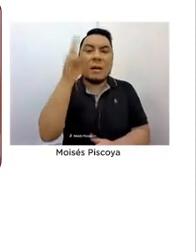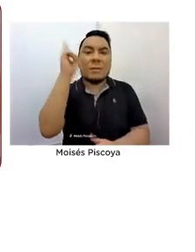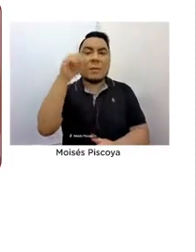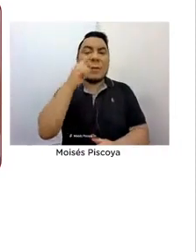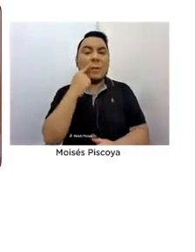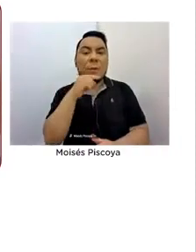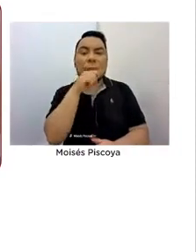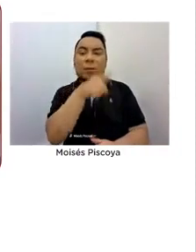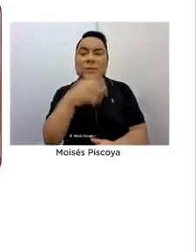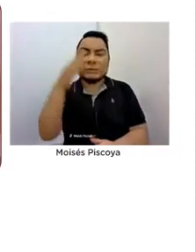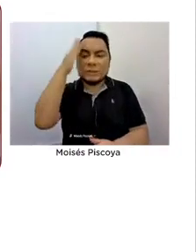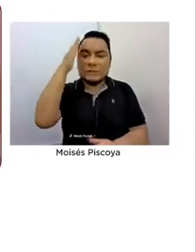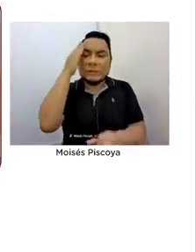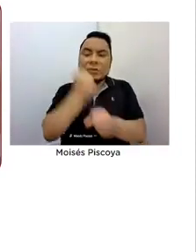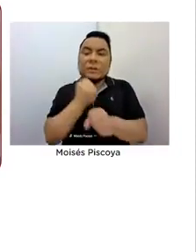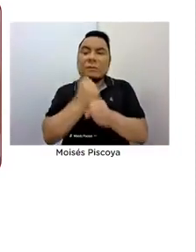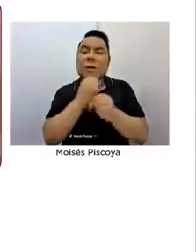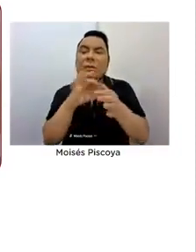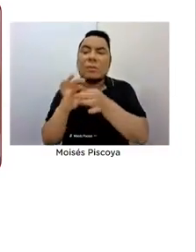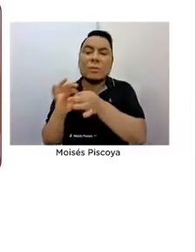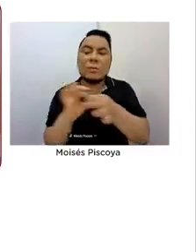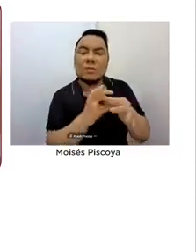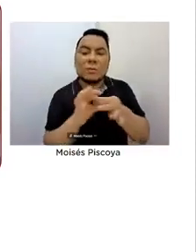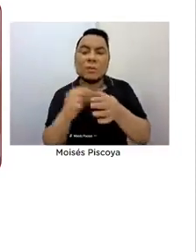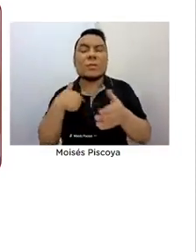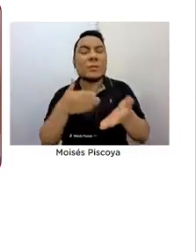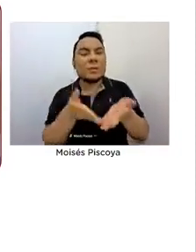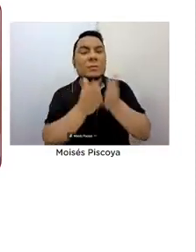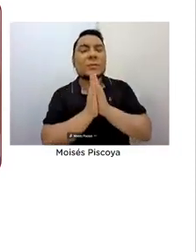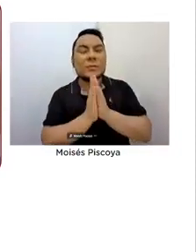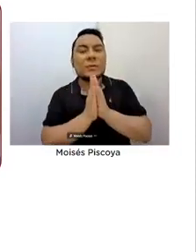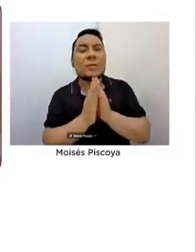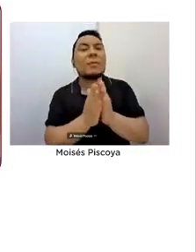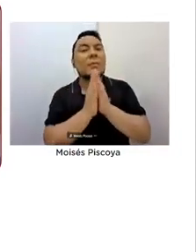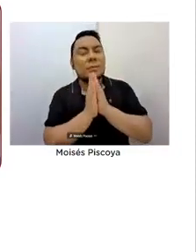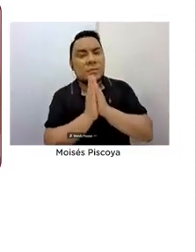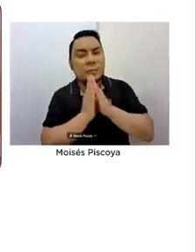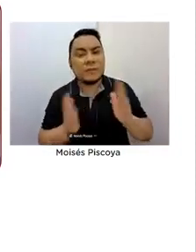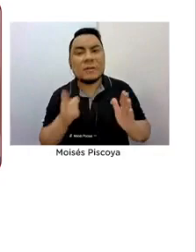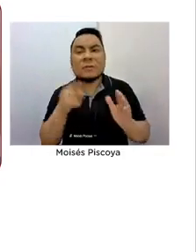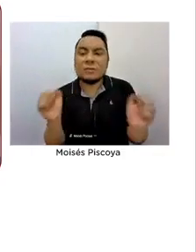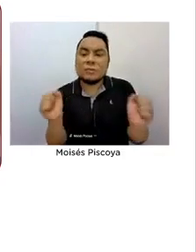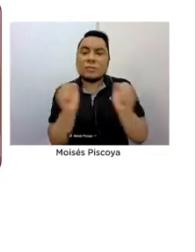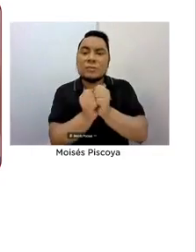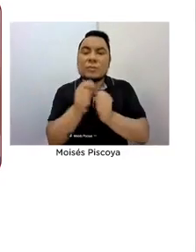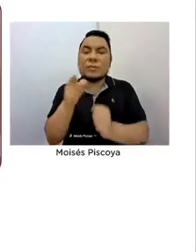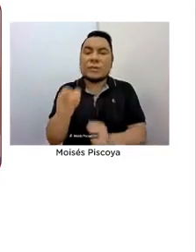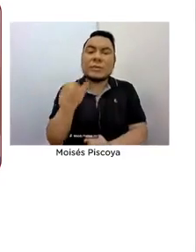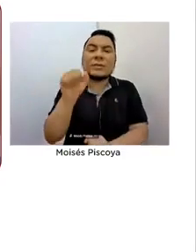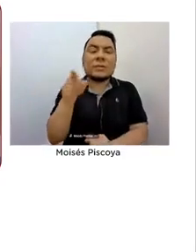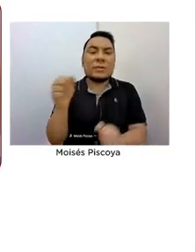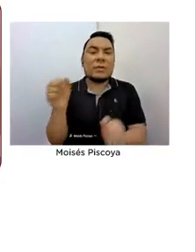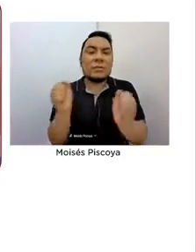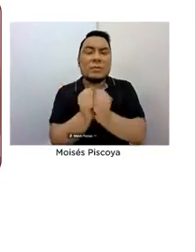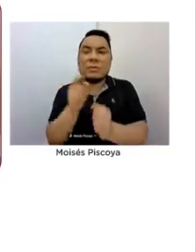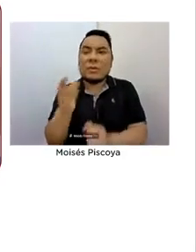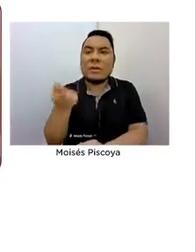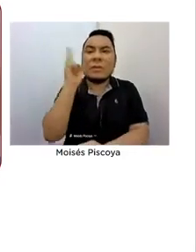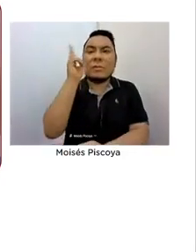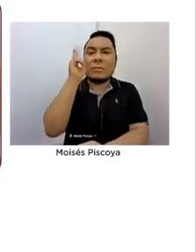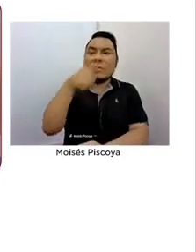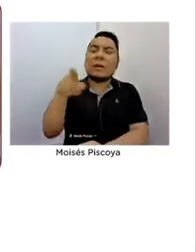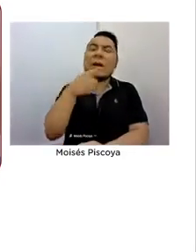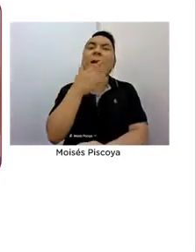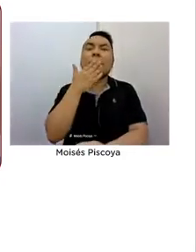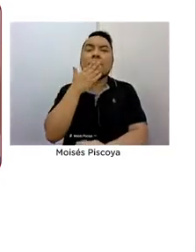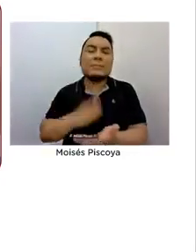sabemos trabajar juntos. Les pido, por favor, que acompañemos a los compañeros que están mal, que